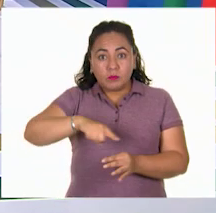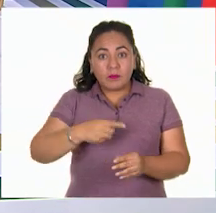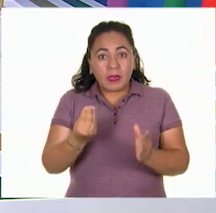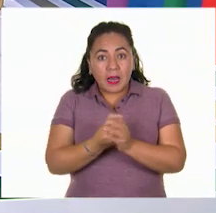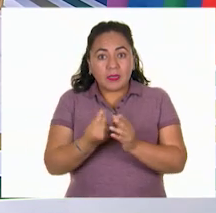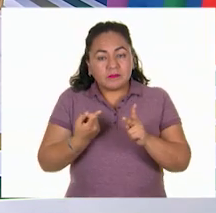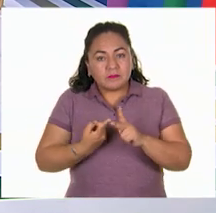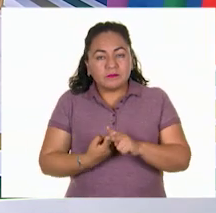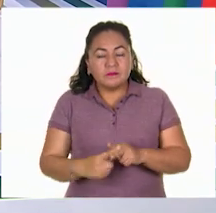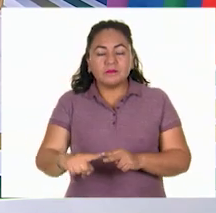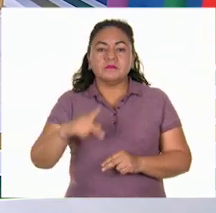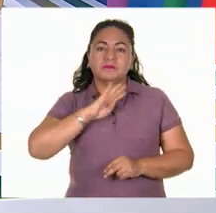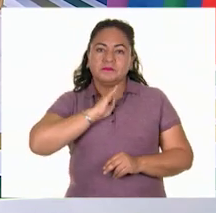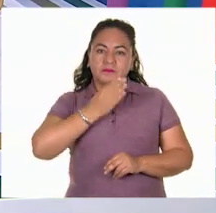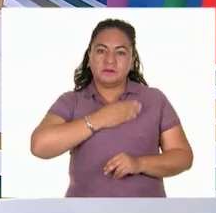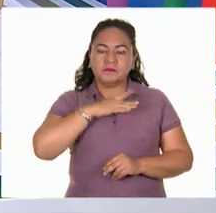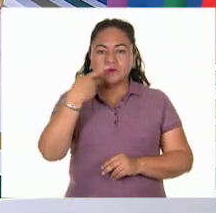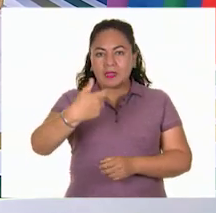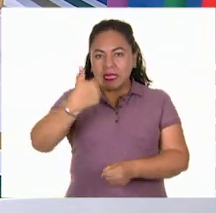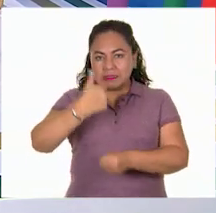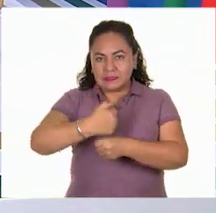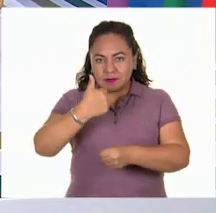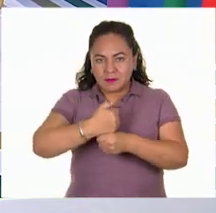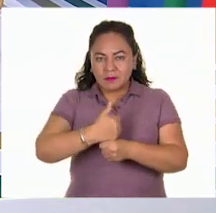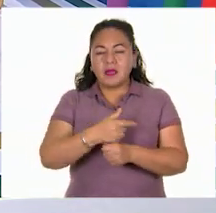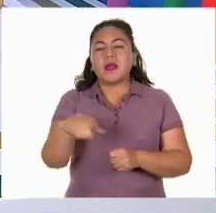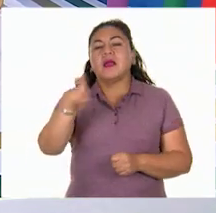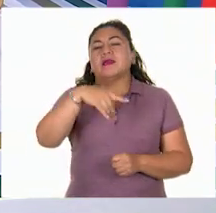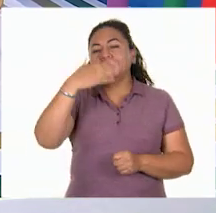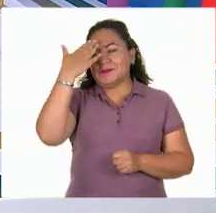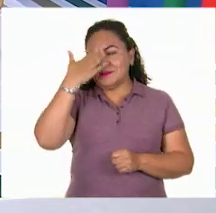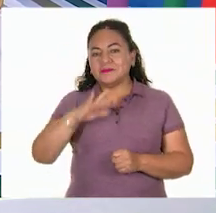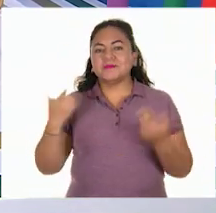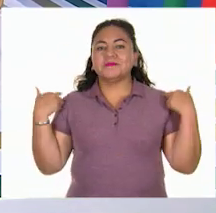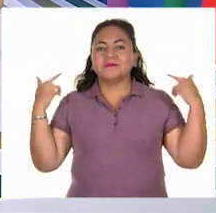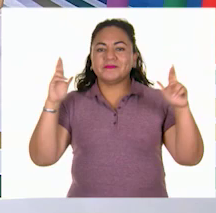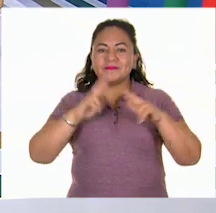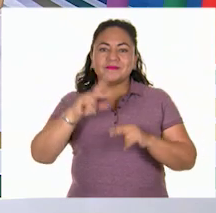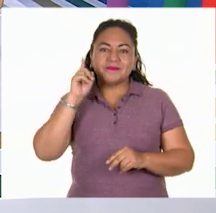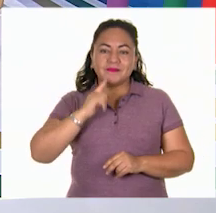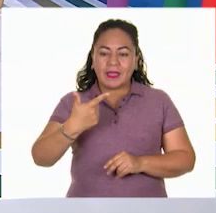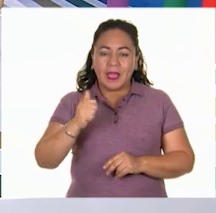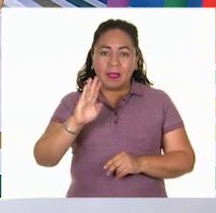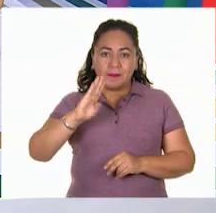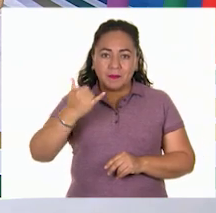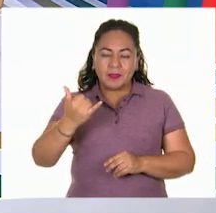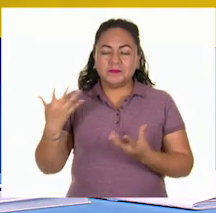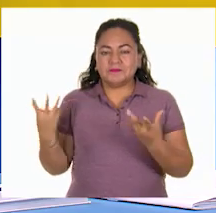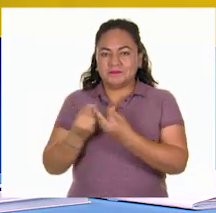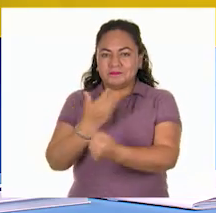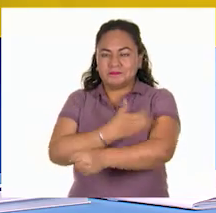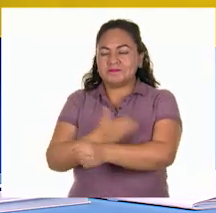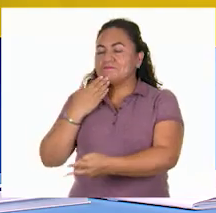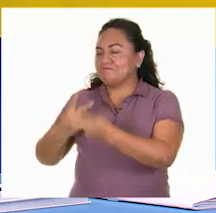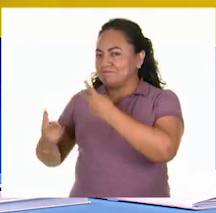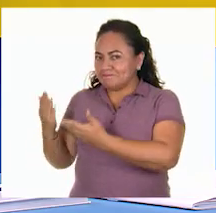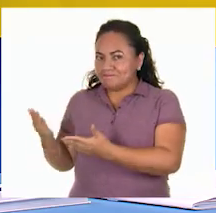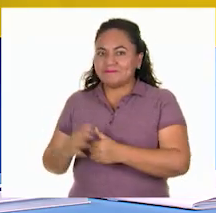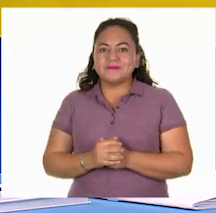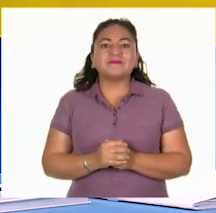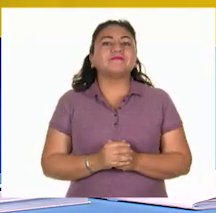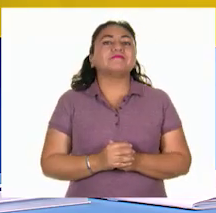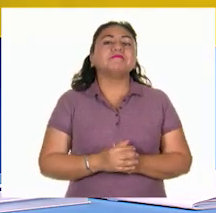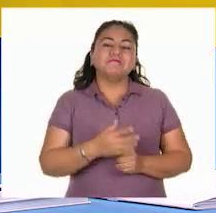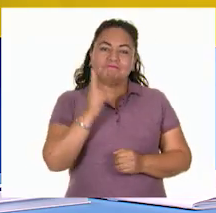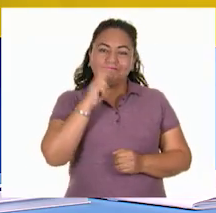sesión de lengua materna español para sexto grado. Y como siempre nos acompaña la maestra Gaby Rivas. Bienvenida, Gaby. María, es un